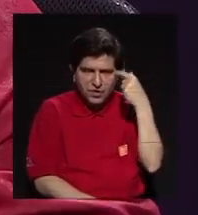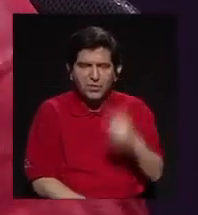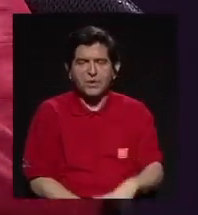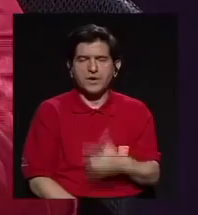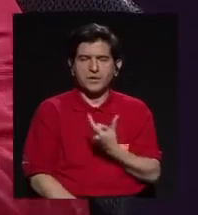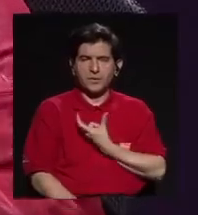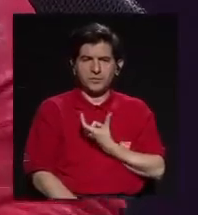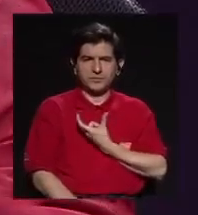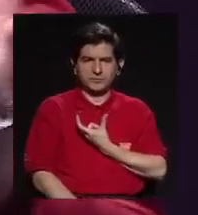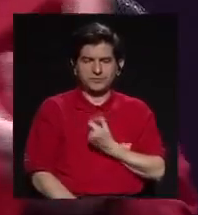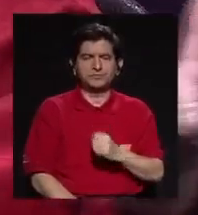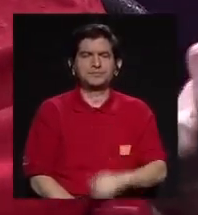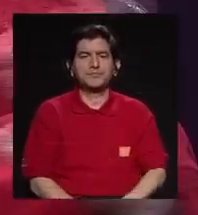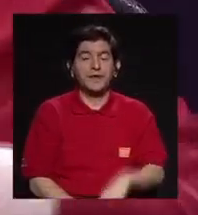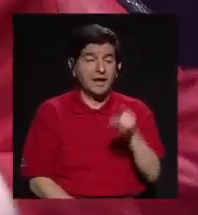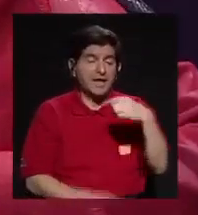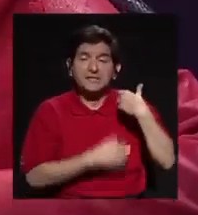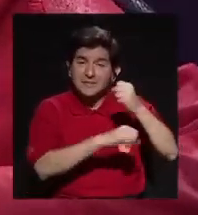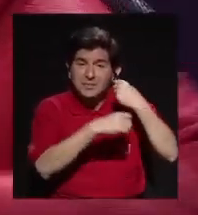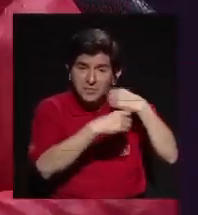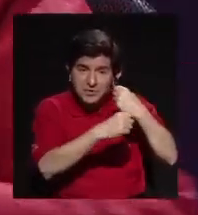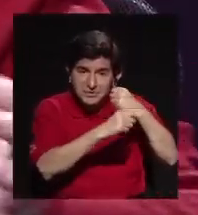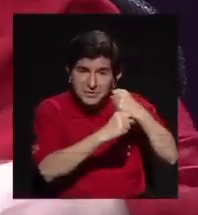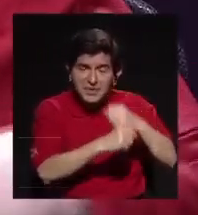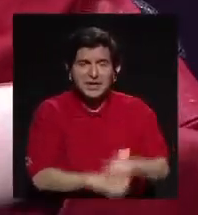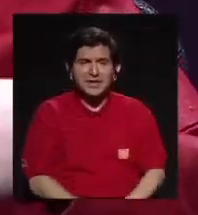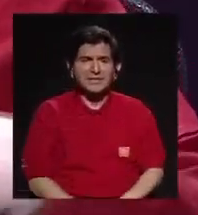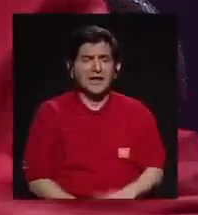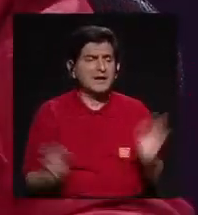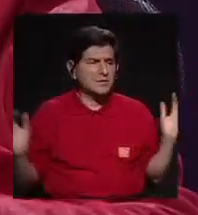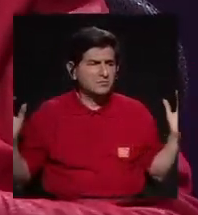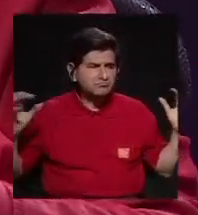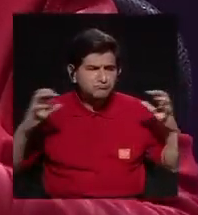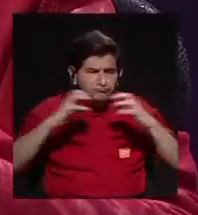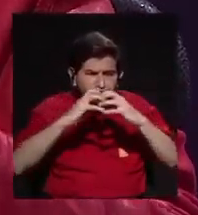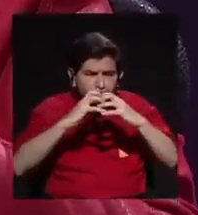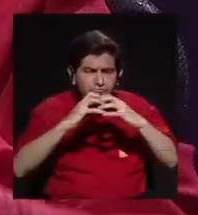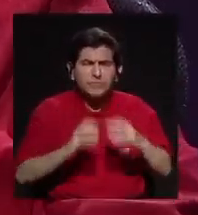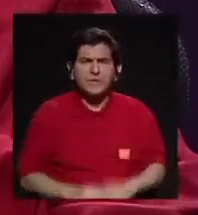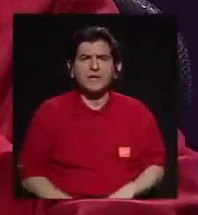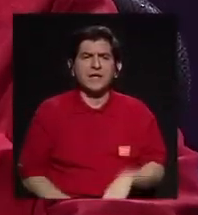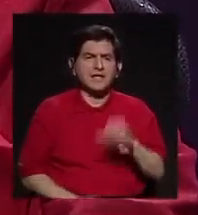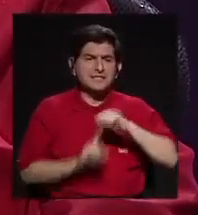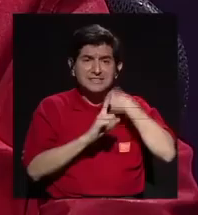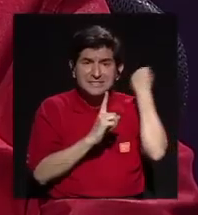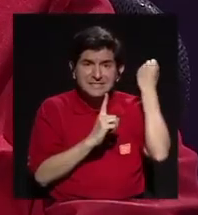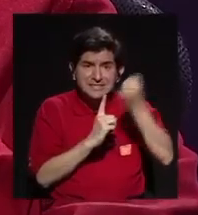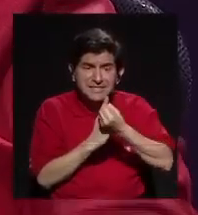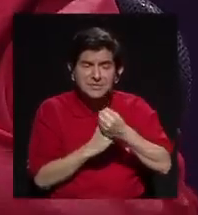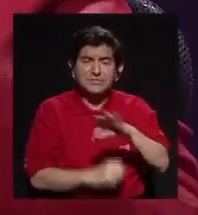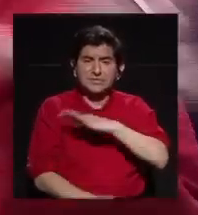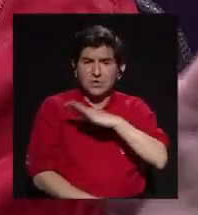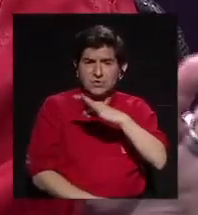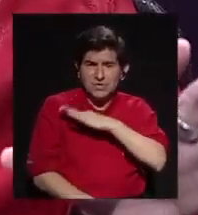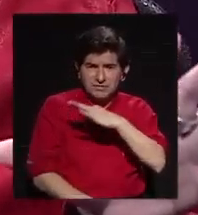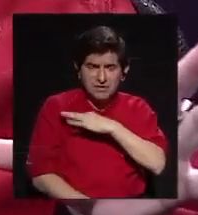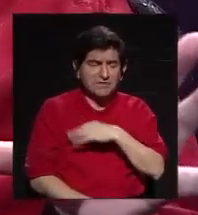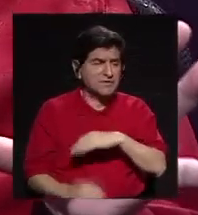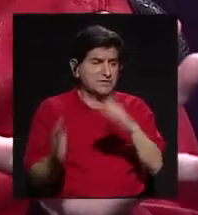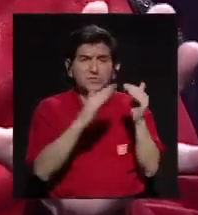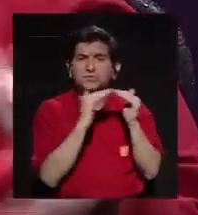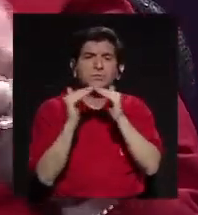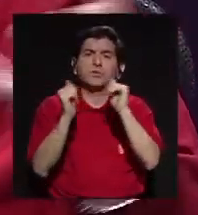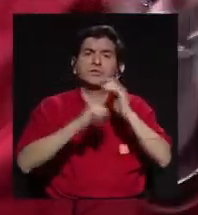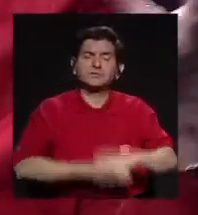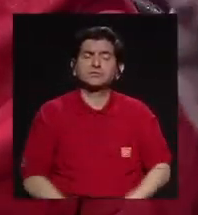locales, porque se supone que los gobiernos locales logran aglutinar y logran generar condiciones de bienestar para estas